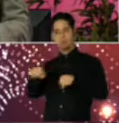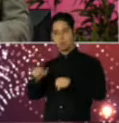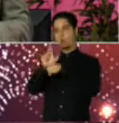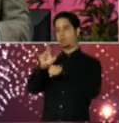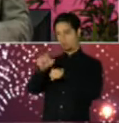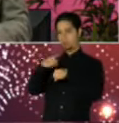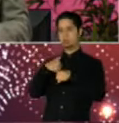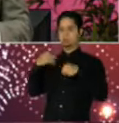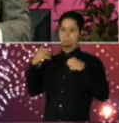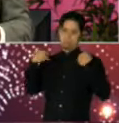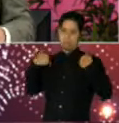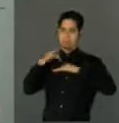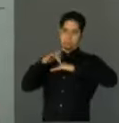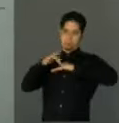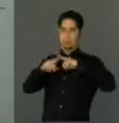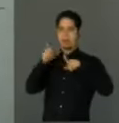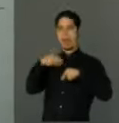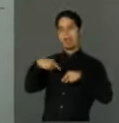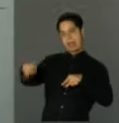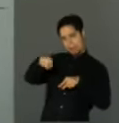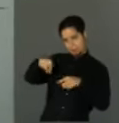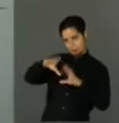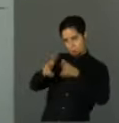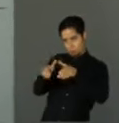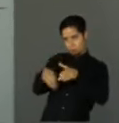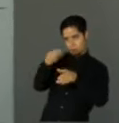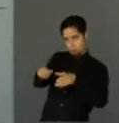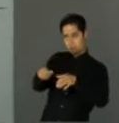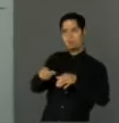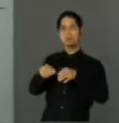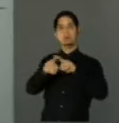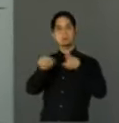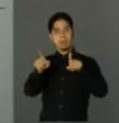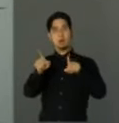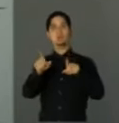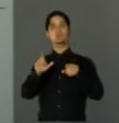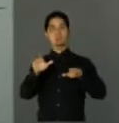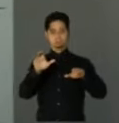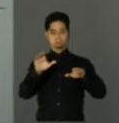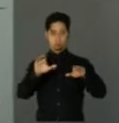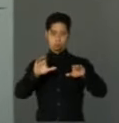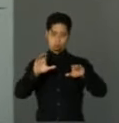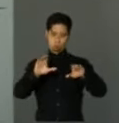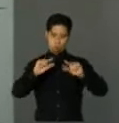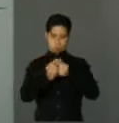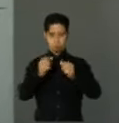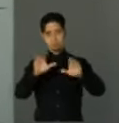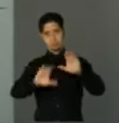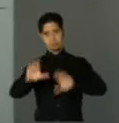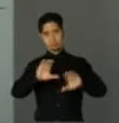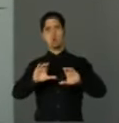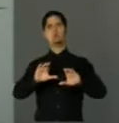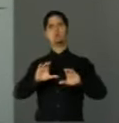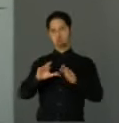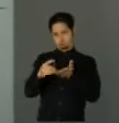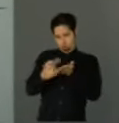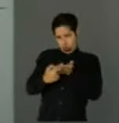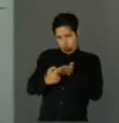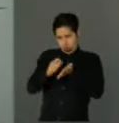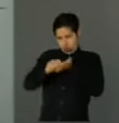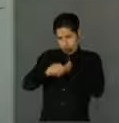lo tengan disponible. Y también el Task Force emitió una recomendación en términos de protocolos de tratamientos para